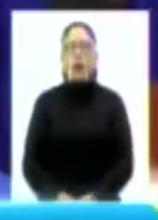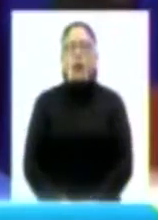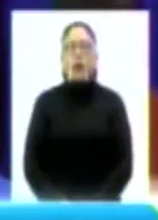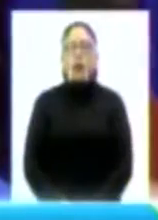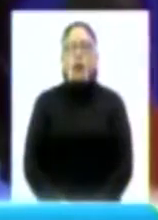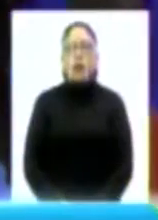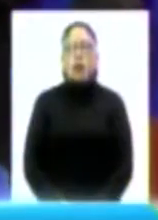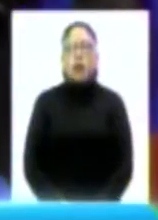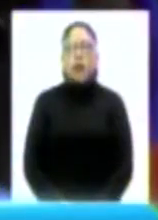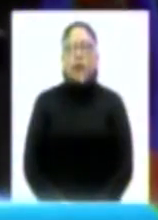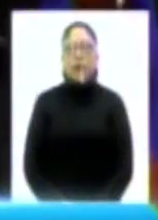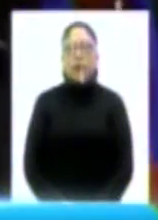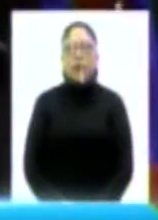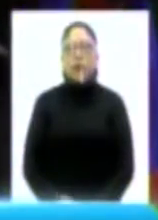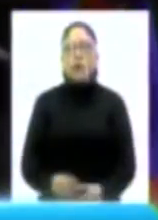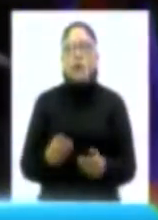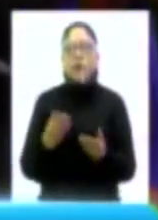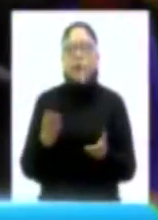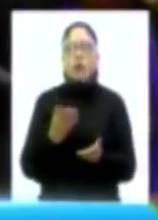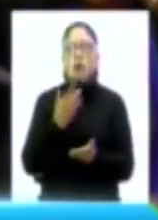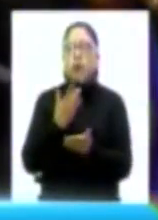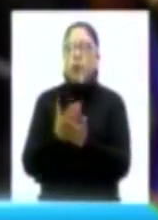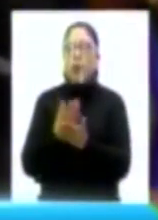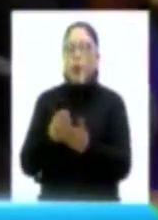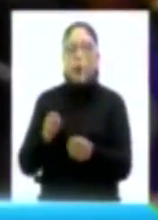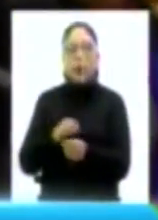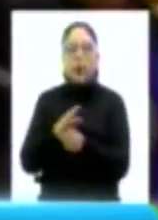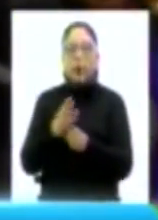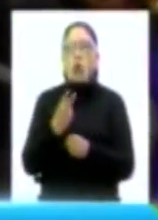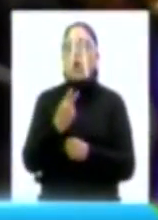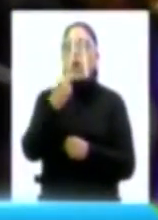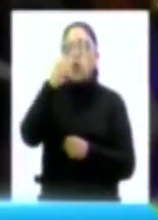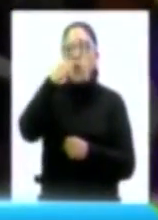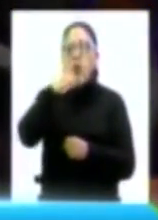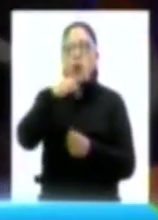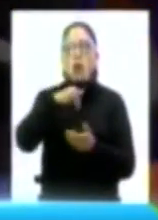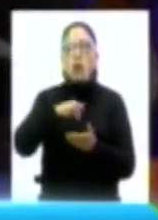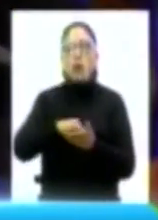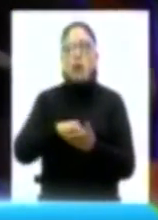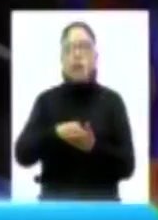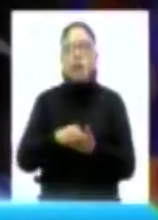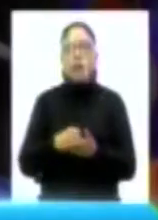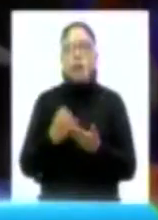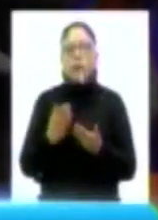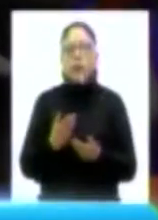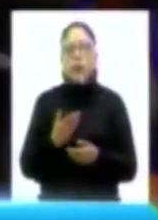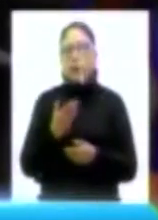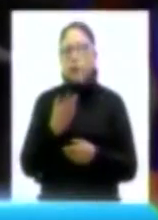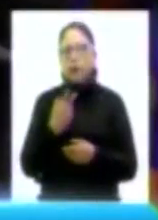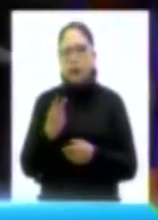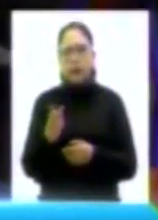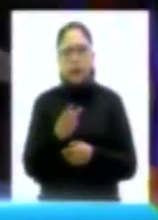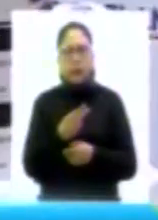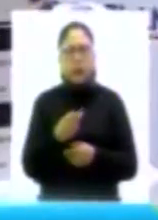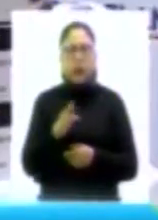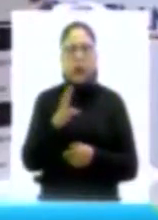en la entrega de estas pruebas antígeno nasales para una detección temprana y oportuna. Reiteremos que son